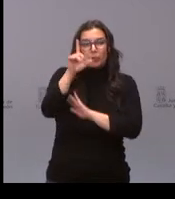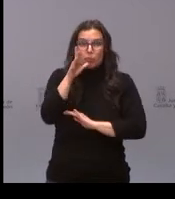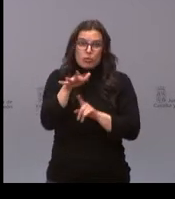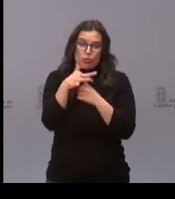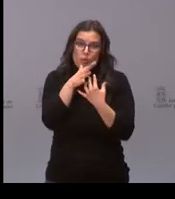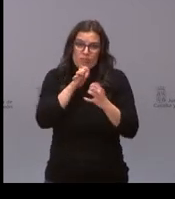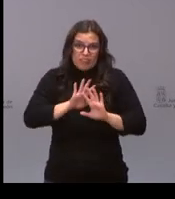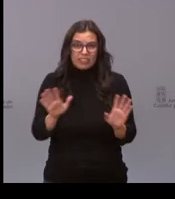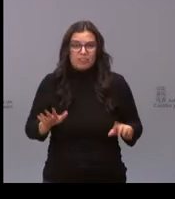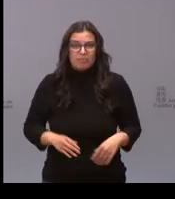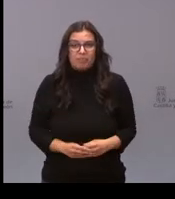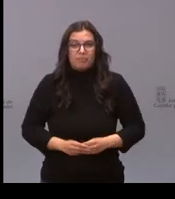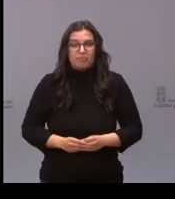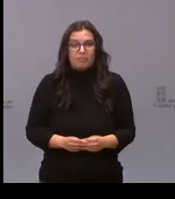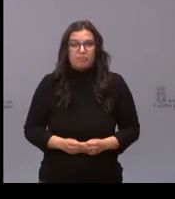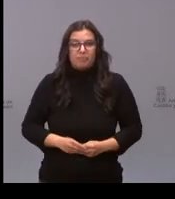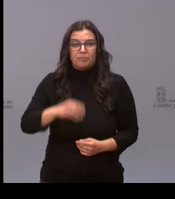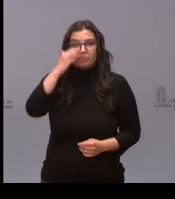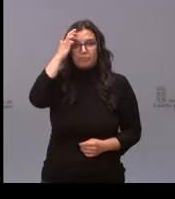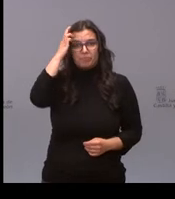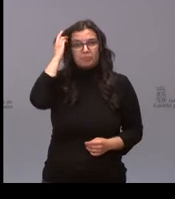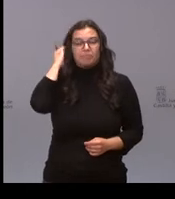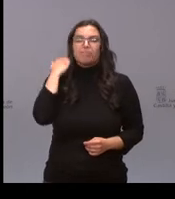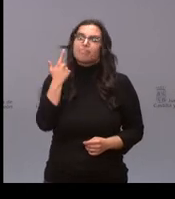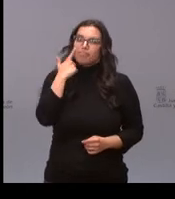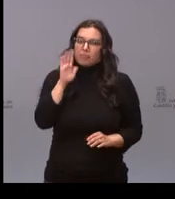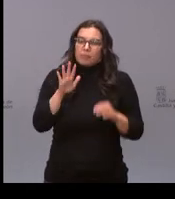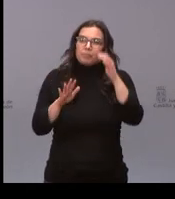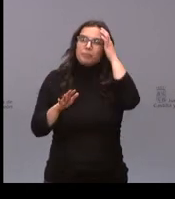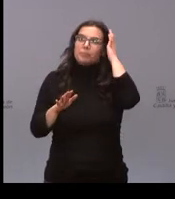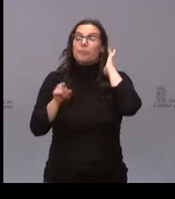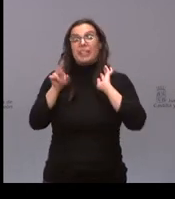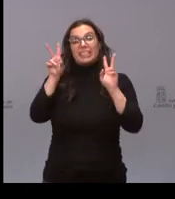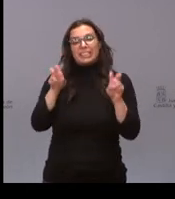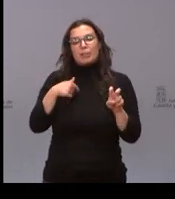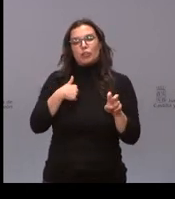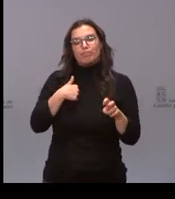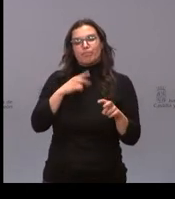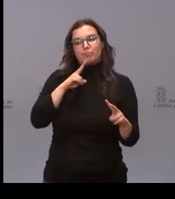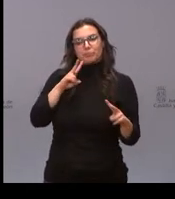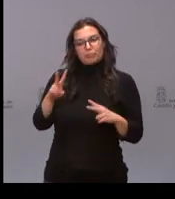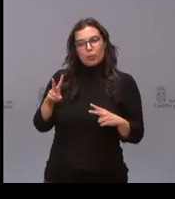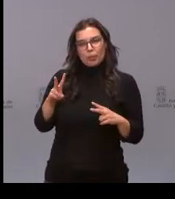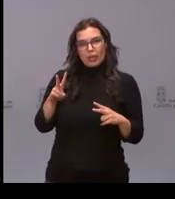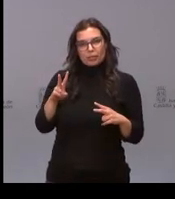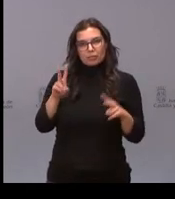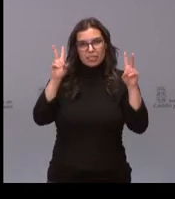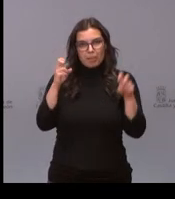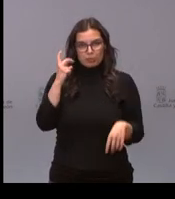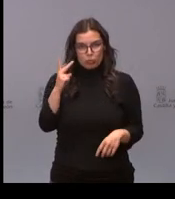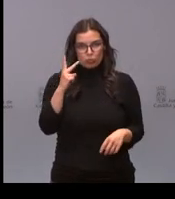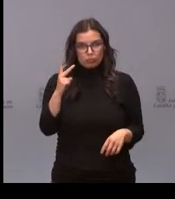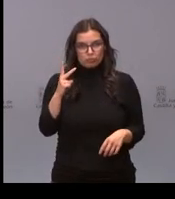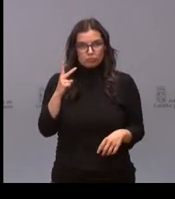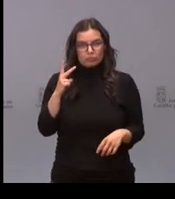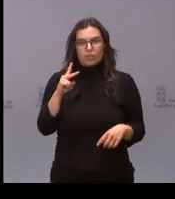encuentra? Mire, en esto le voy a decir dos cuestiones.